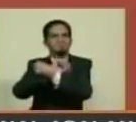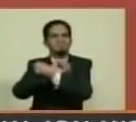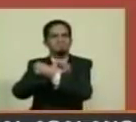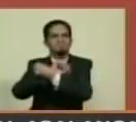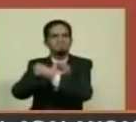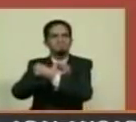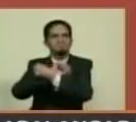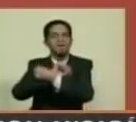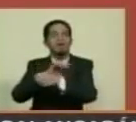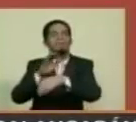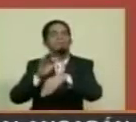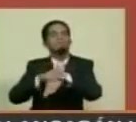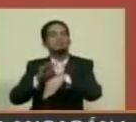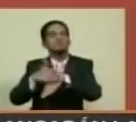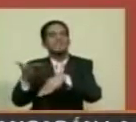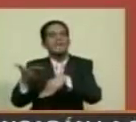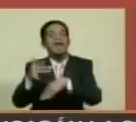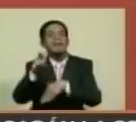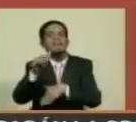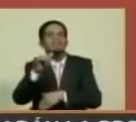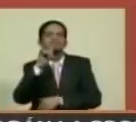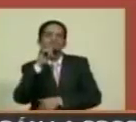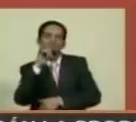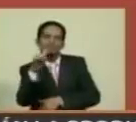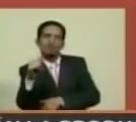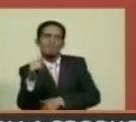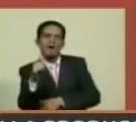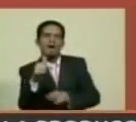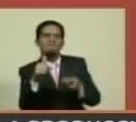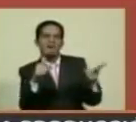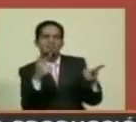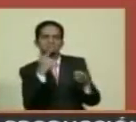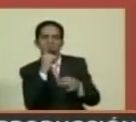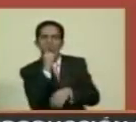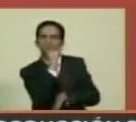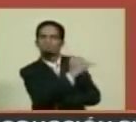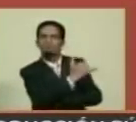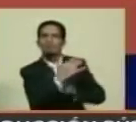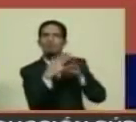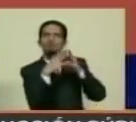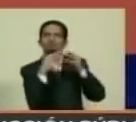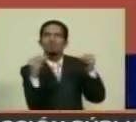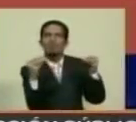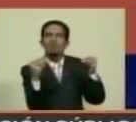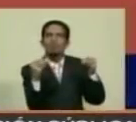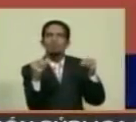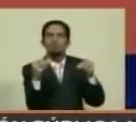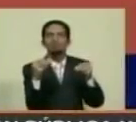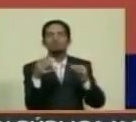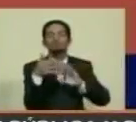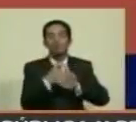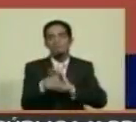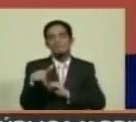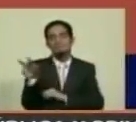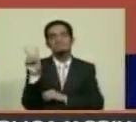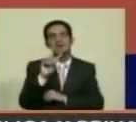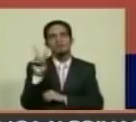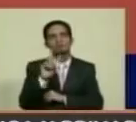porque estaba pasando información confidencial y estratégica de Venezuela